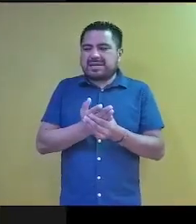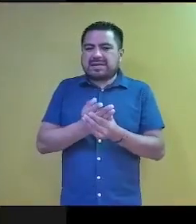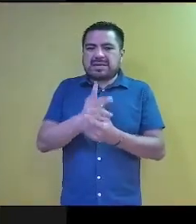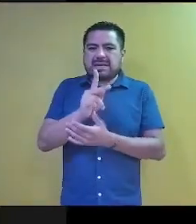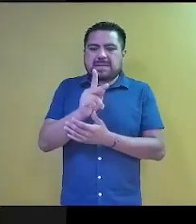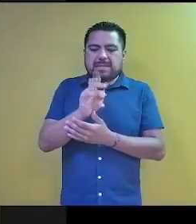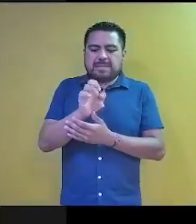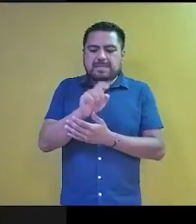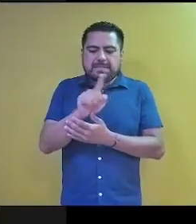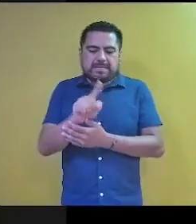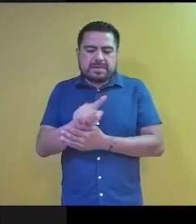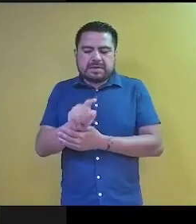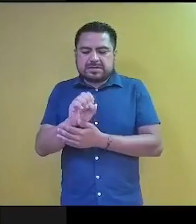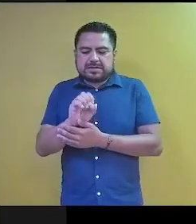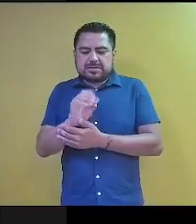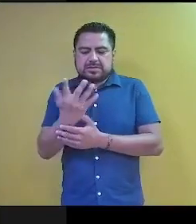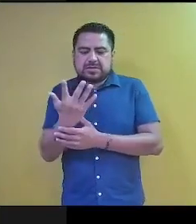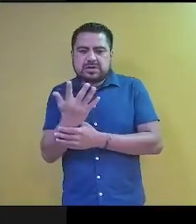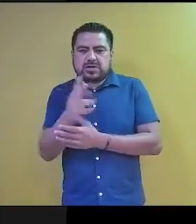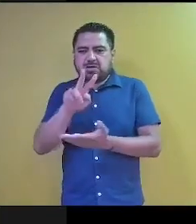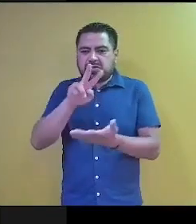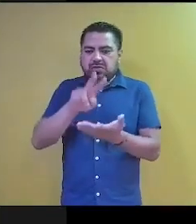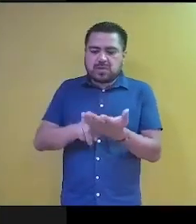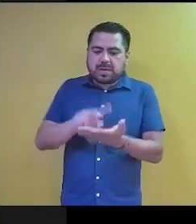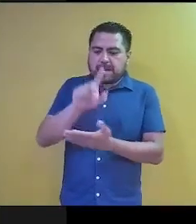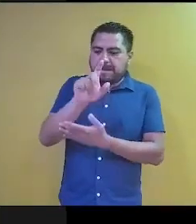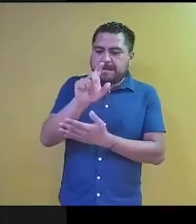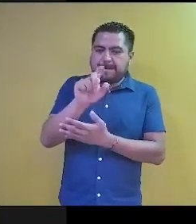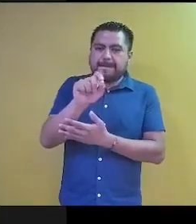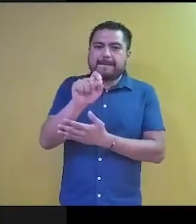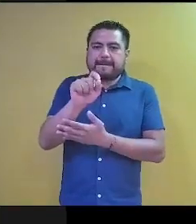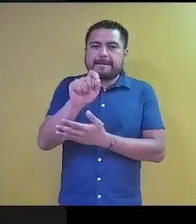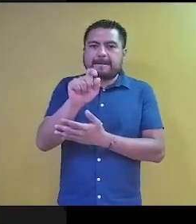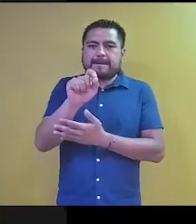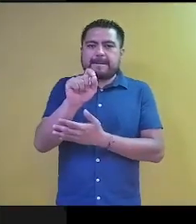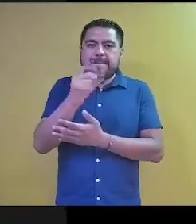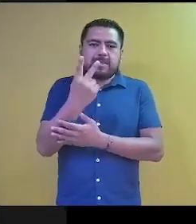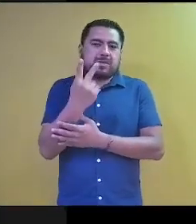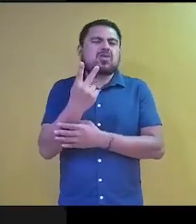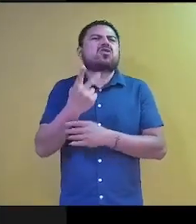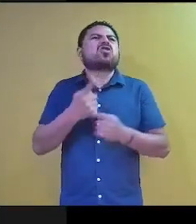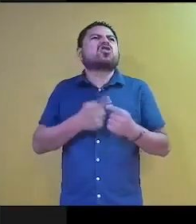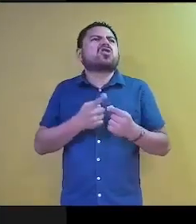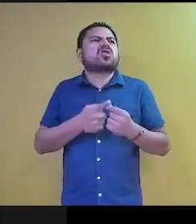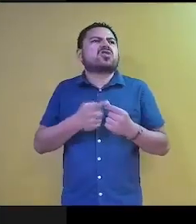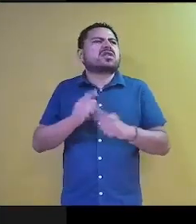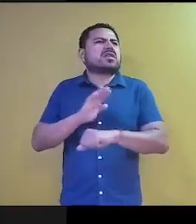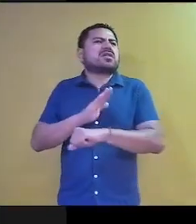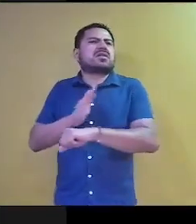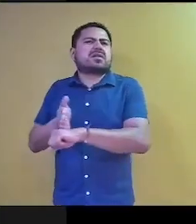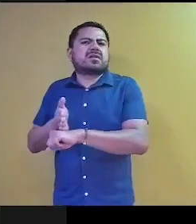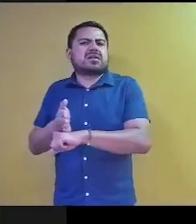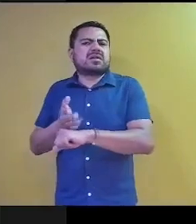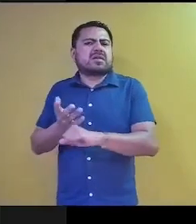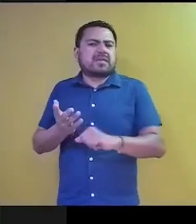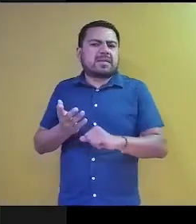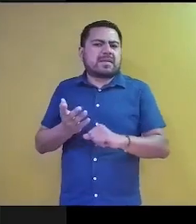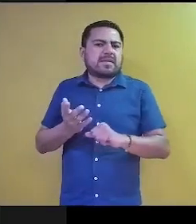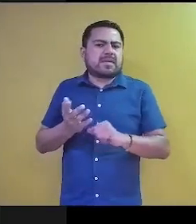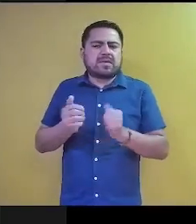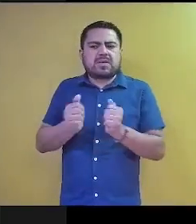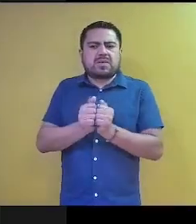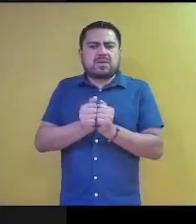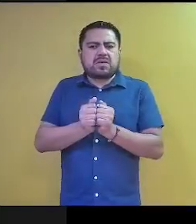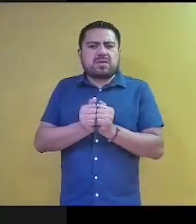PES 05 del 2020, donde sancionamos